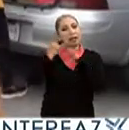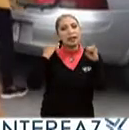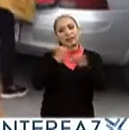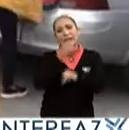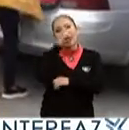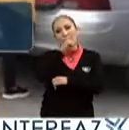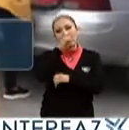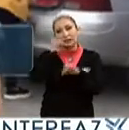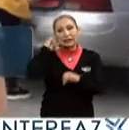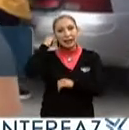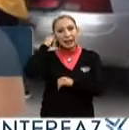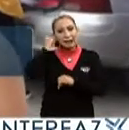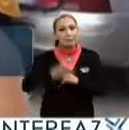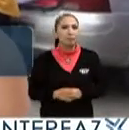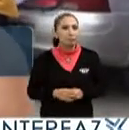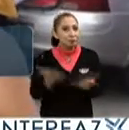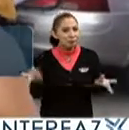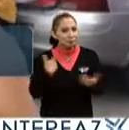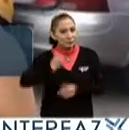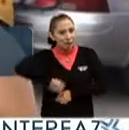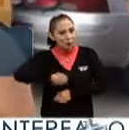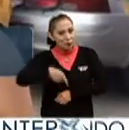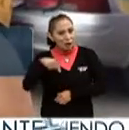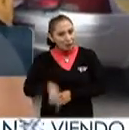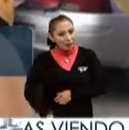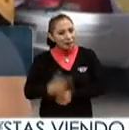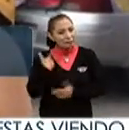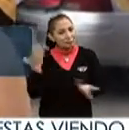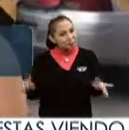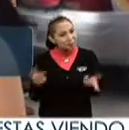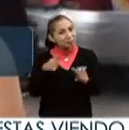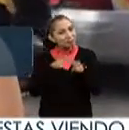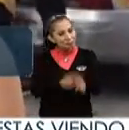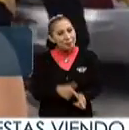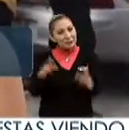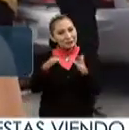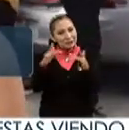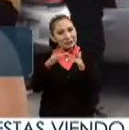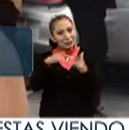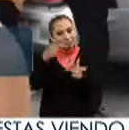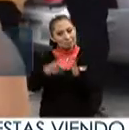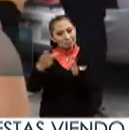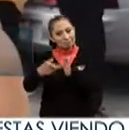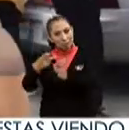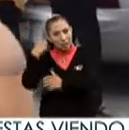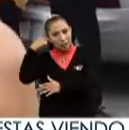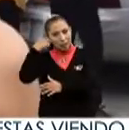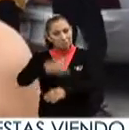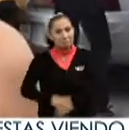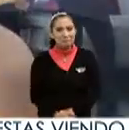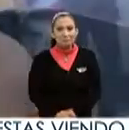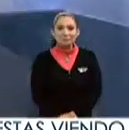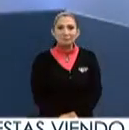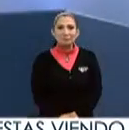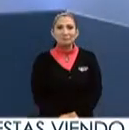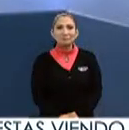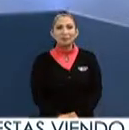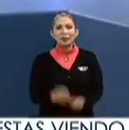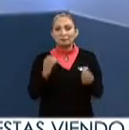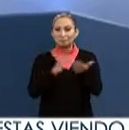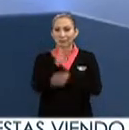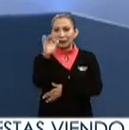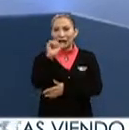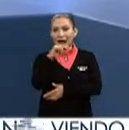Internacional de Lenguas Indígenas. Les envío un saludo y estamos en enlaces constantes desde Oaxaca.